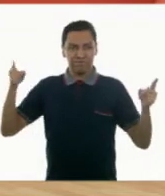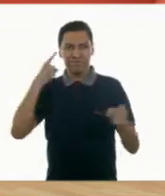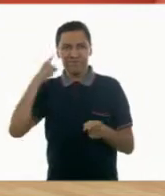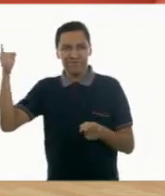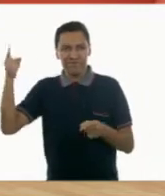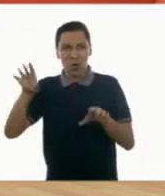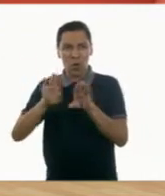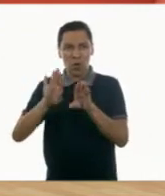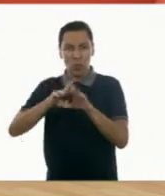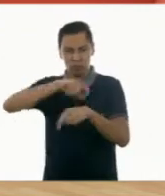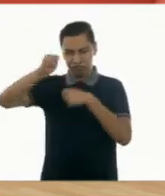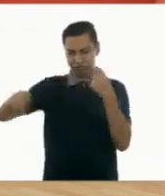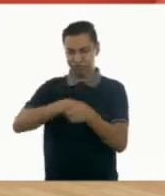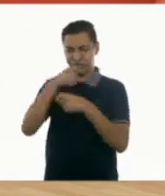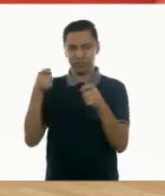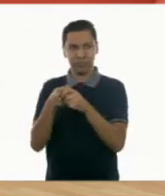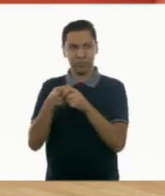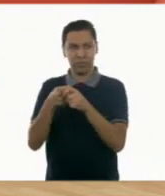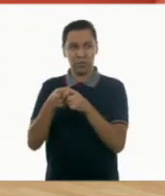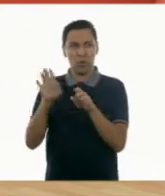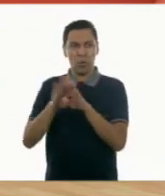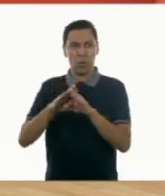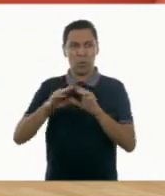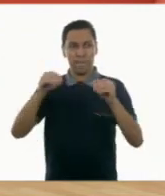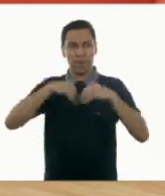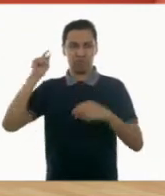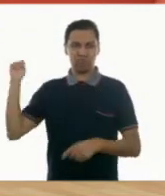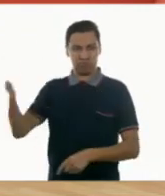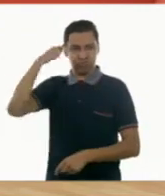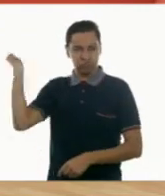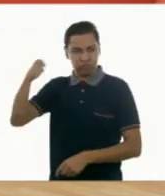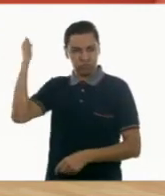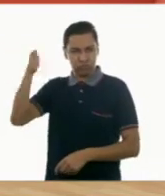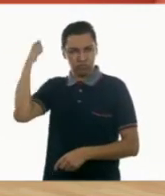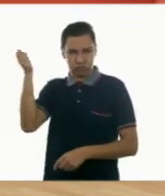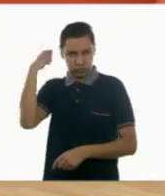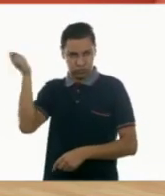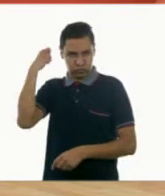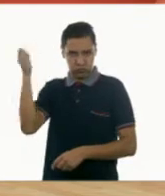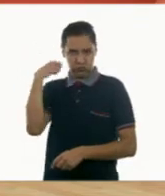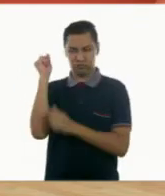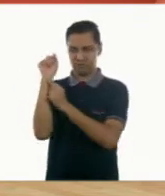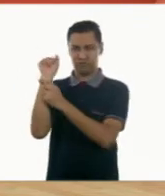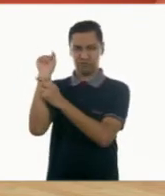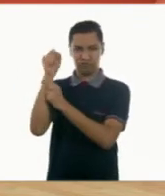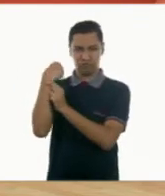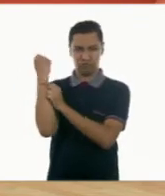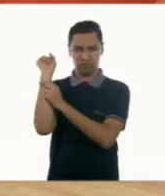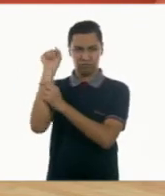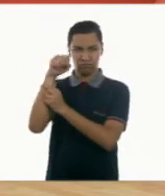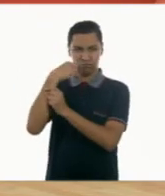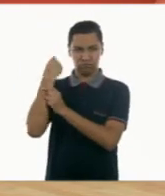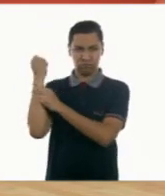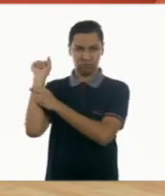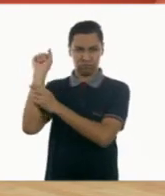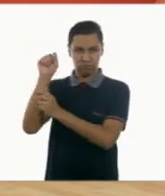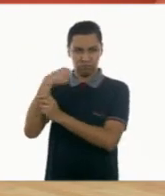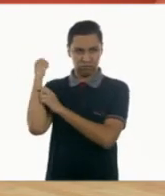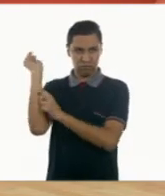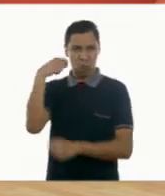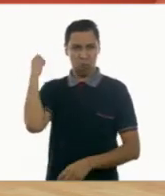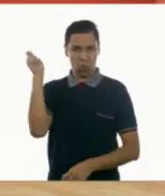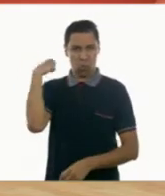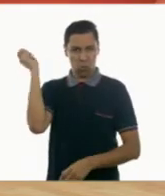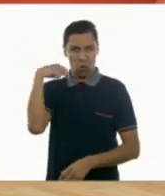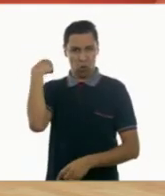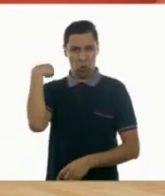para hacer el primer movimiento que se llama helicóptero. Solo moviendo la muñeca vamos a hacer este movimiento